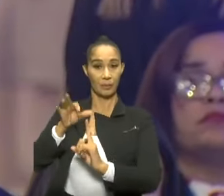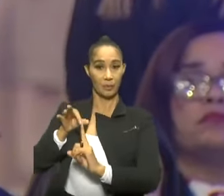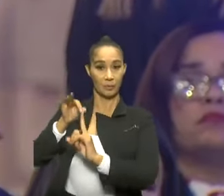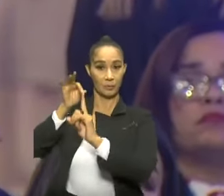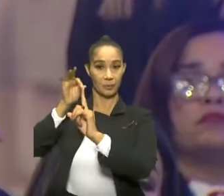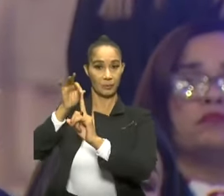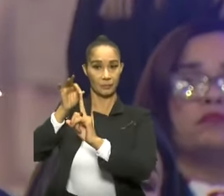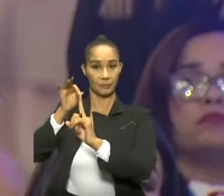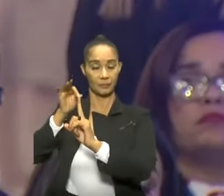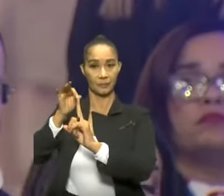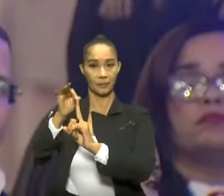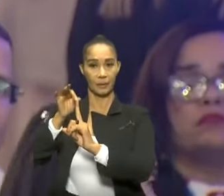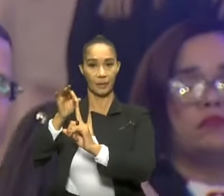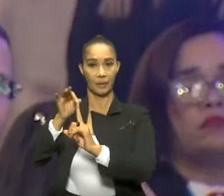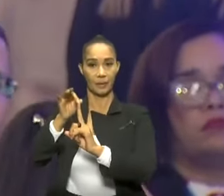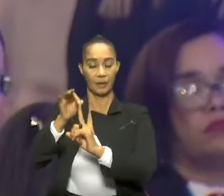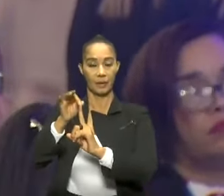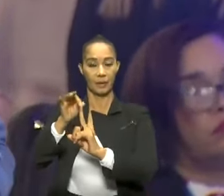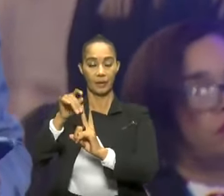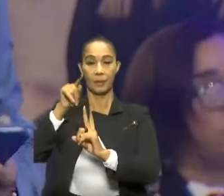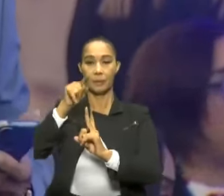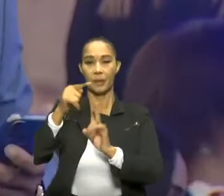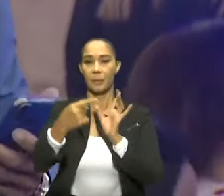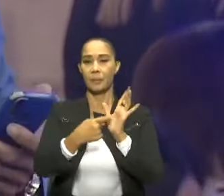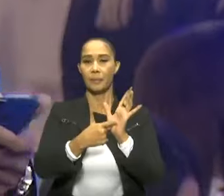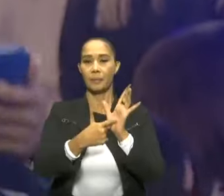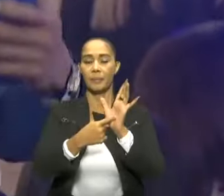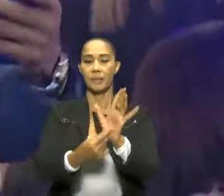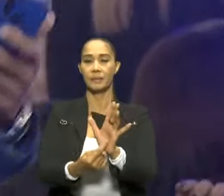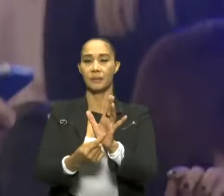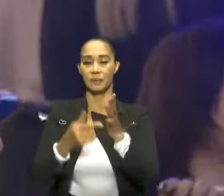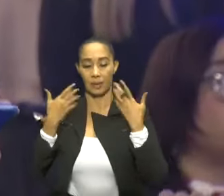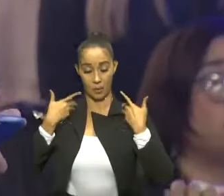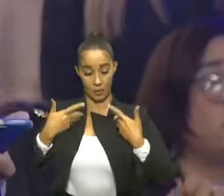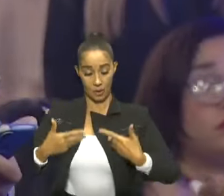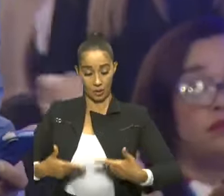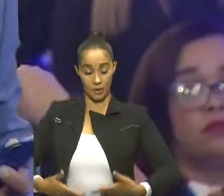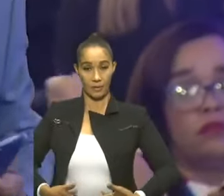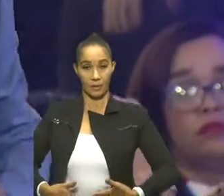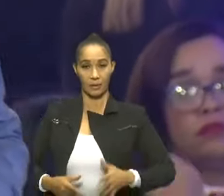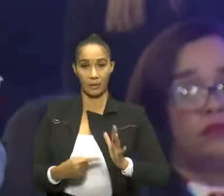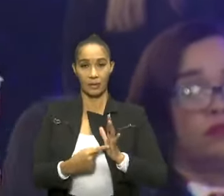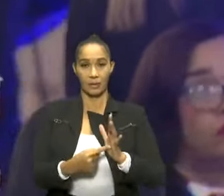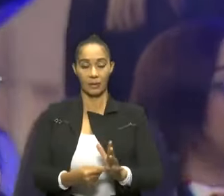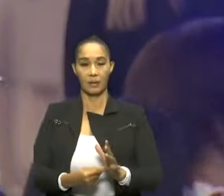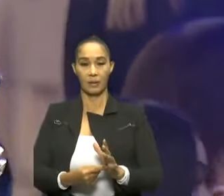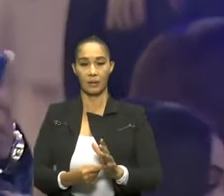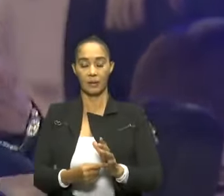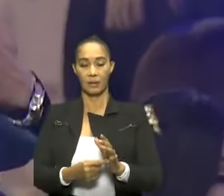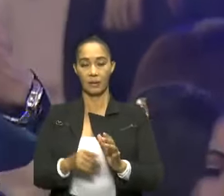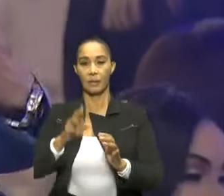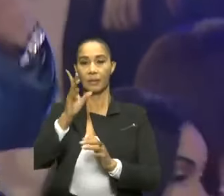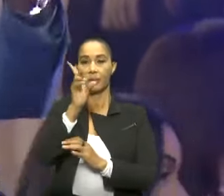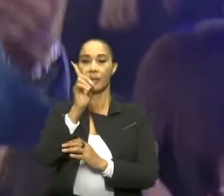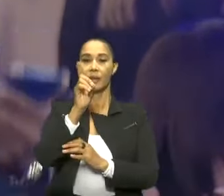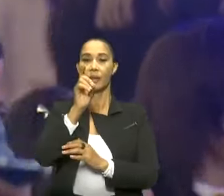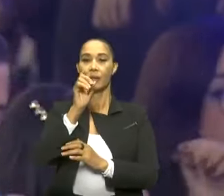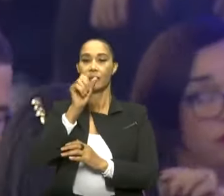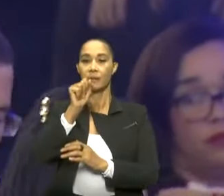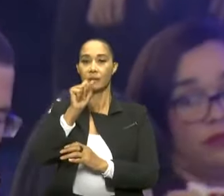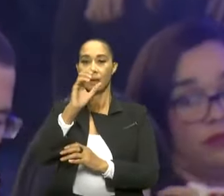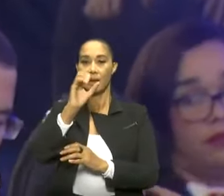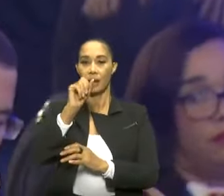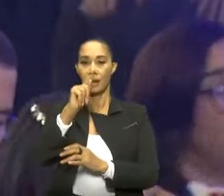Toquicha, y fue exclusivamente para presentar un evento artístico denominado Desacato Escolar, donde subieron